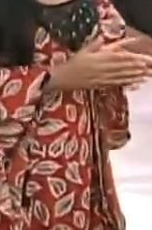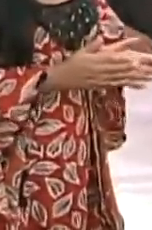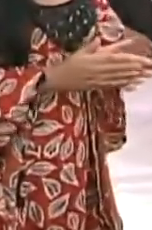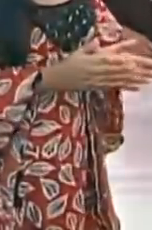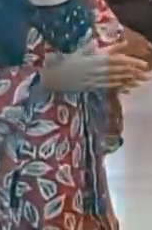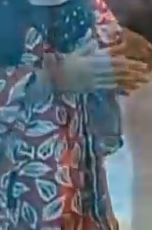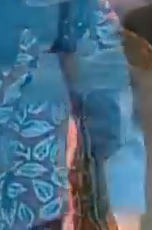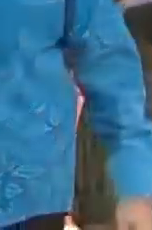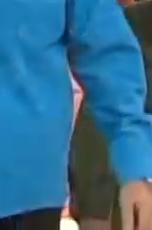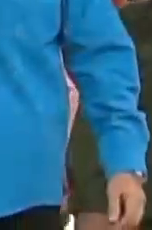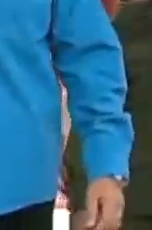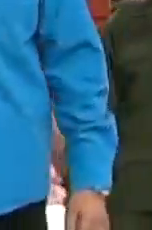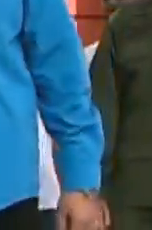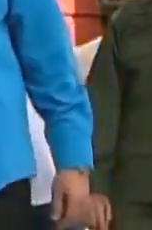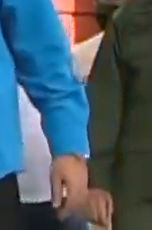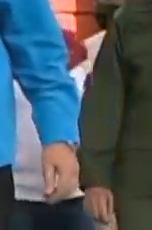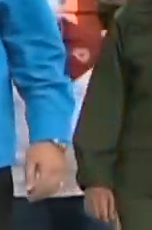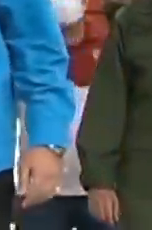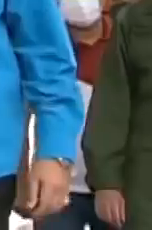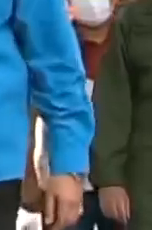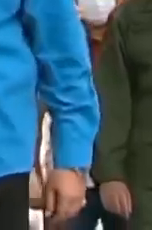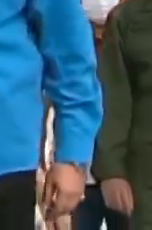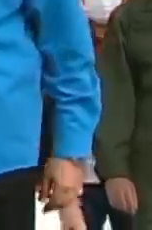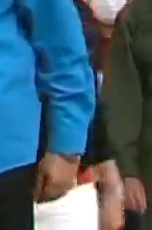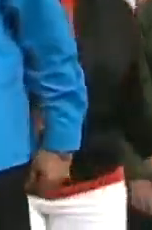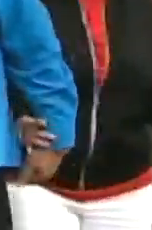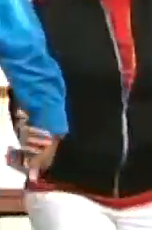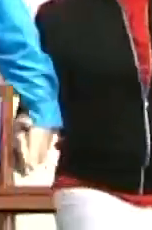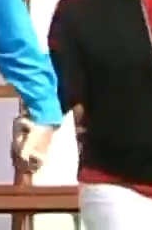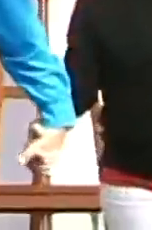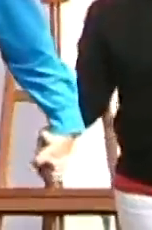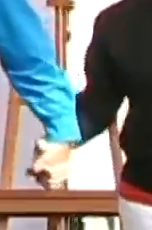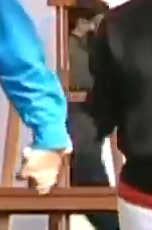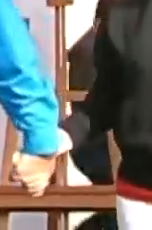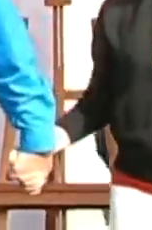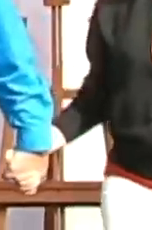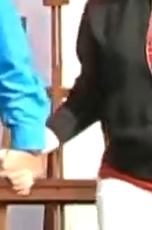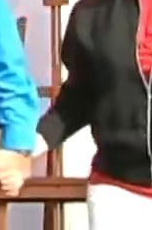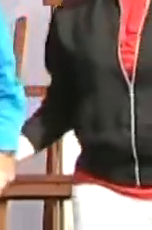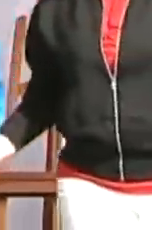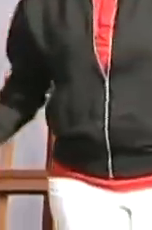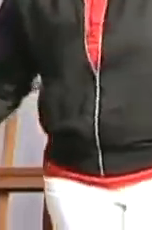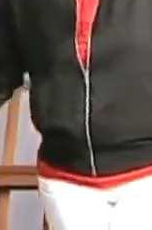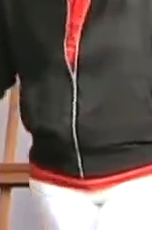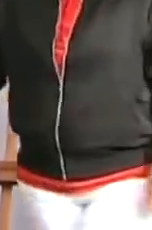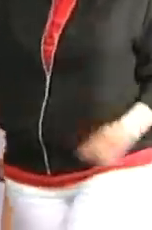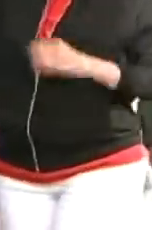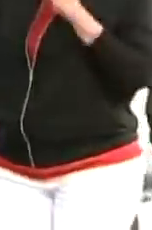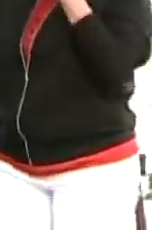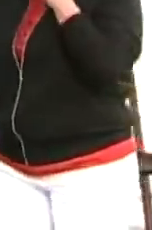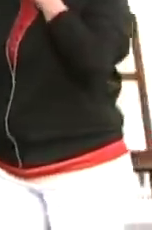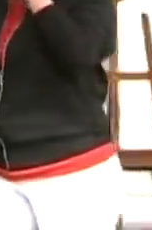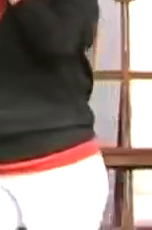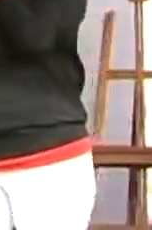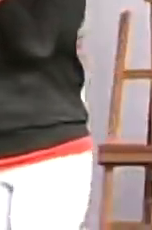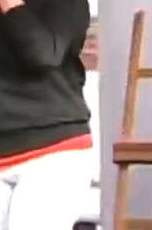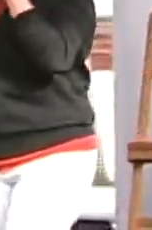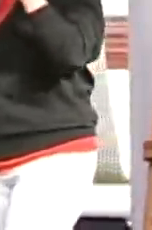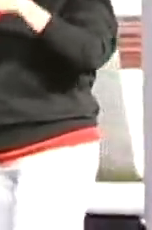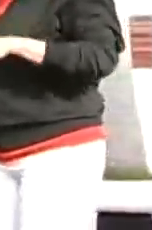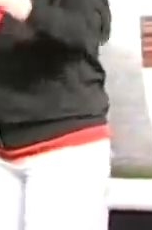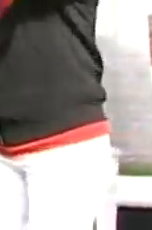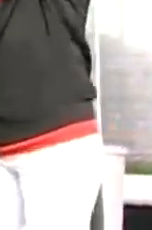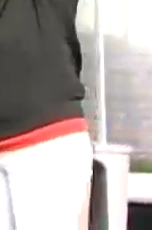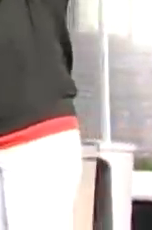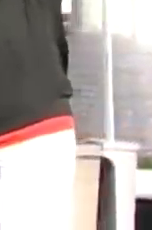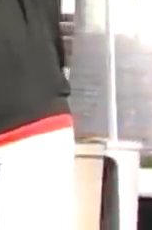Asamblea Nacional, doctora Cilia Flores de Maduro. Mujeres y hombres que se dan cita para conmemorar 529 años de heroísmo y del grito